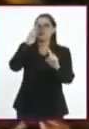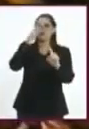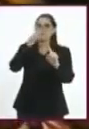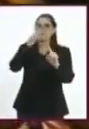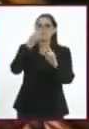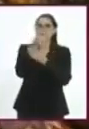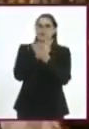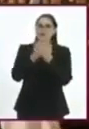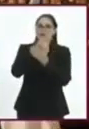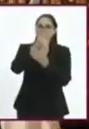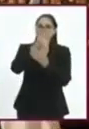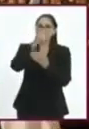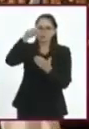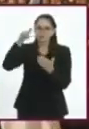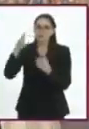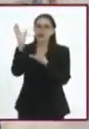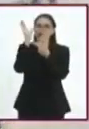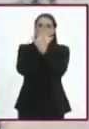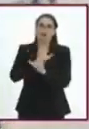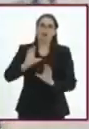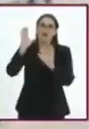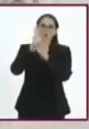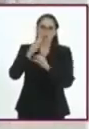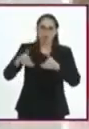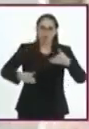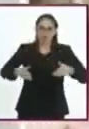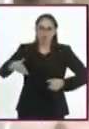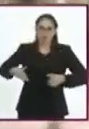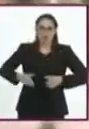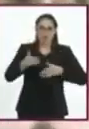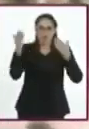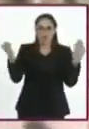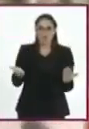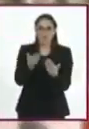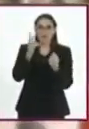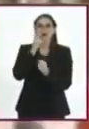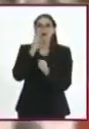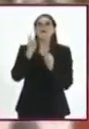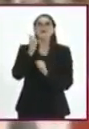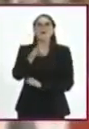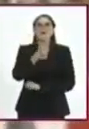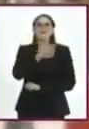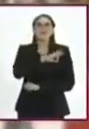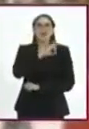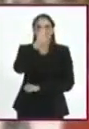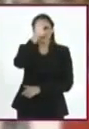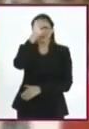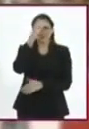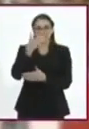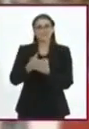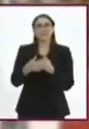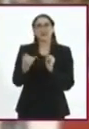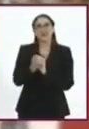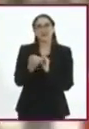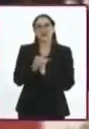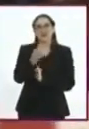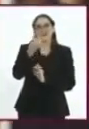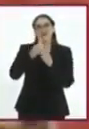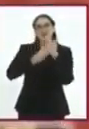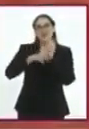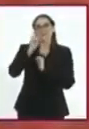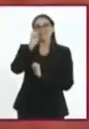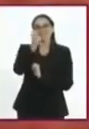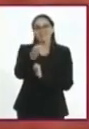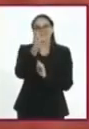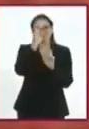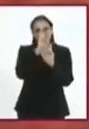canto, el teatro y la danza, para enseñar la fe cristiana y rendir culto a sus santos. Resultado